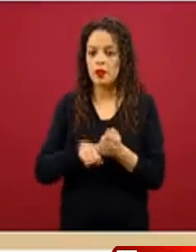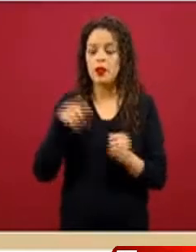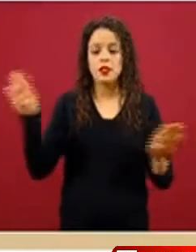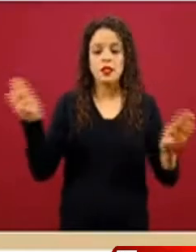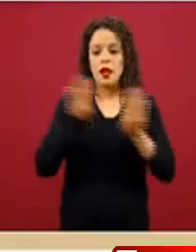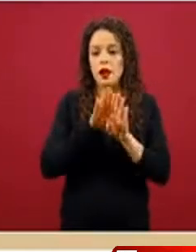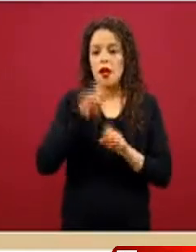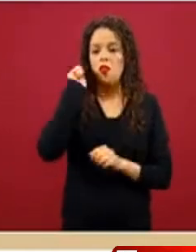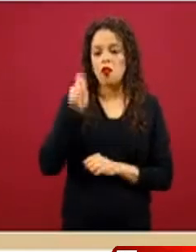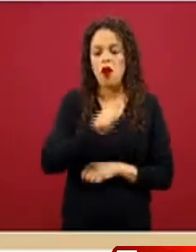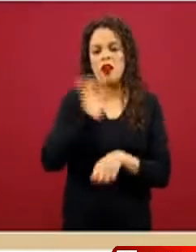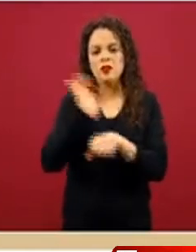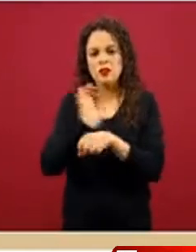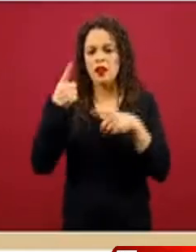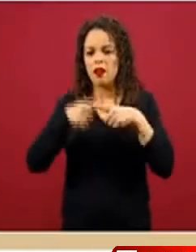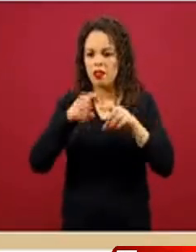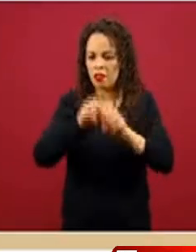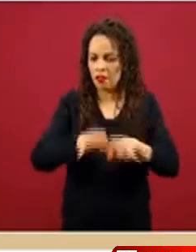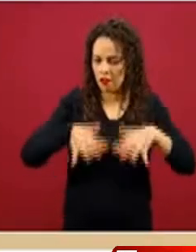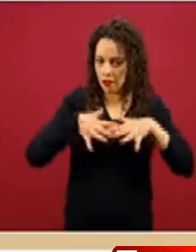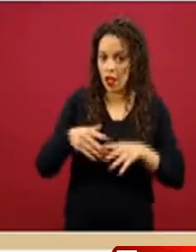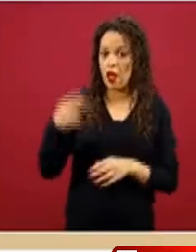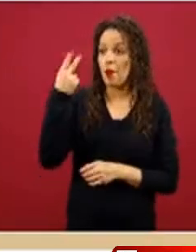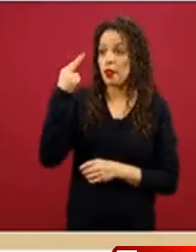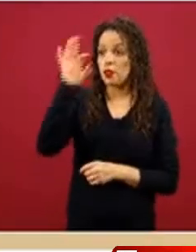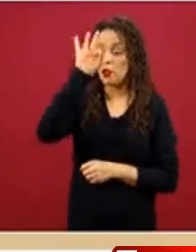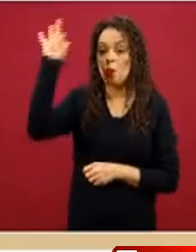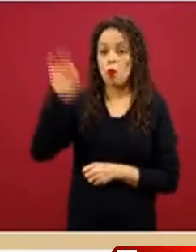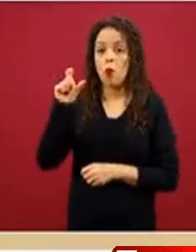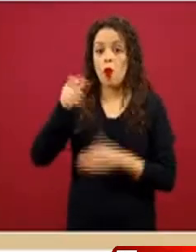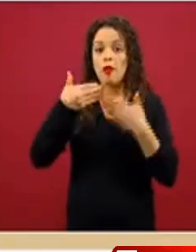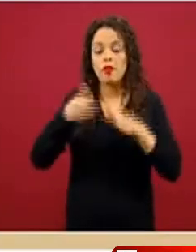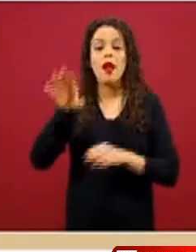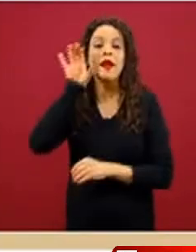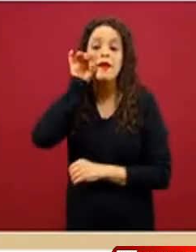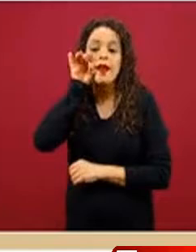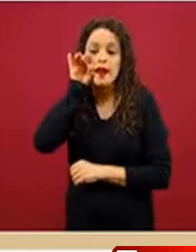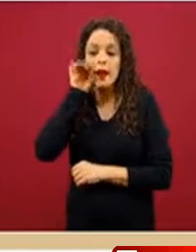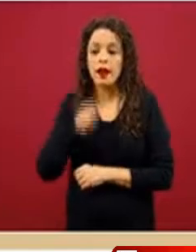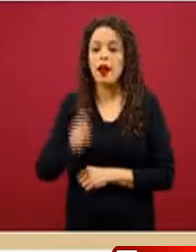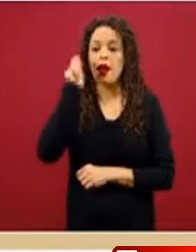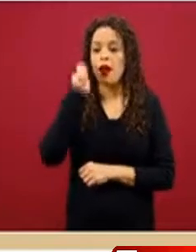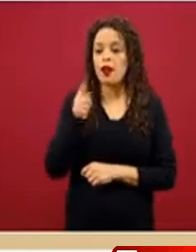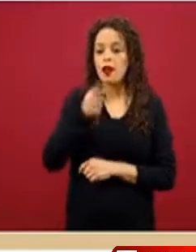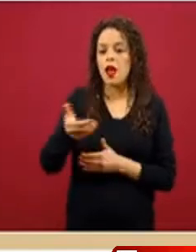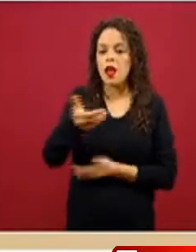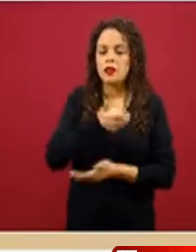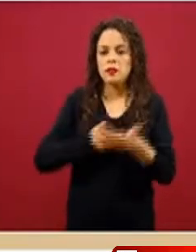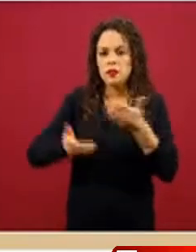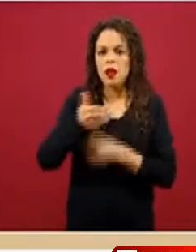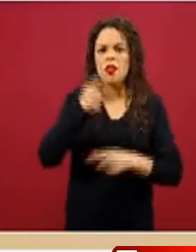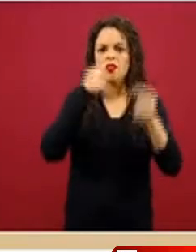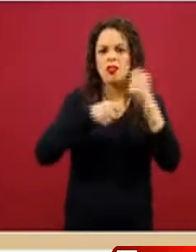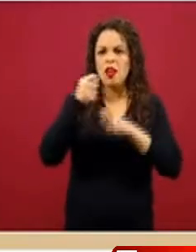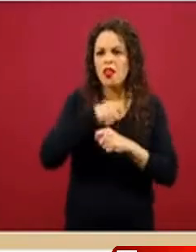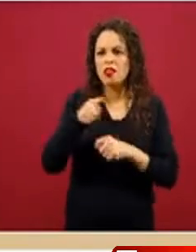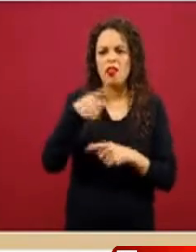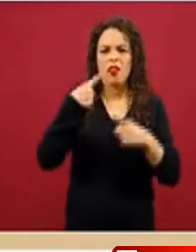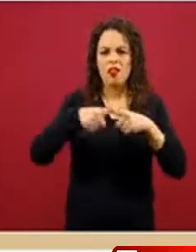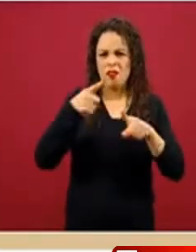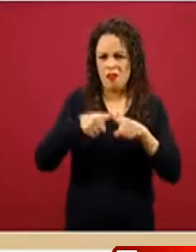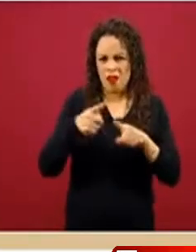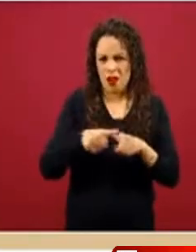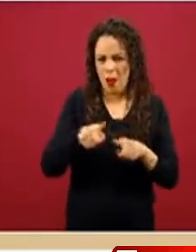rojo, 25% en naranja. Centros comerciales cerrados en rojo, 25% en naranja.